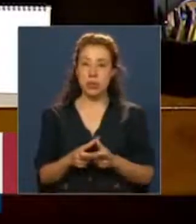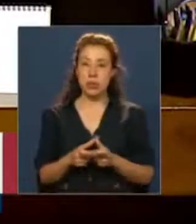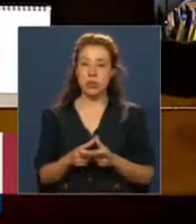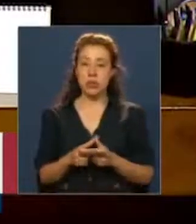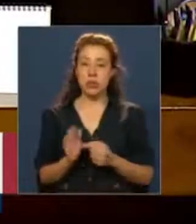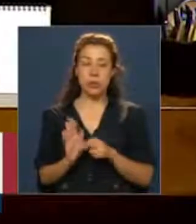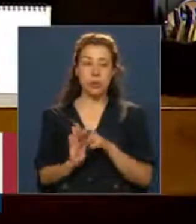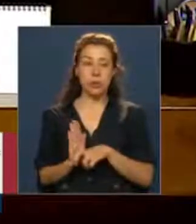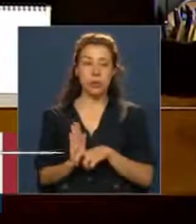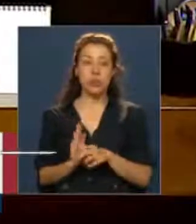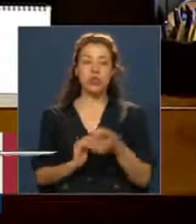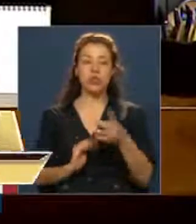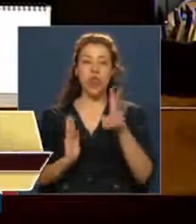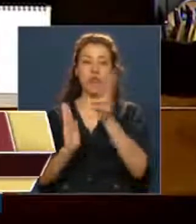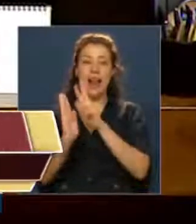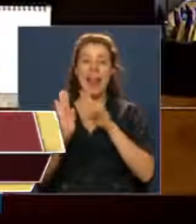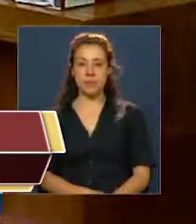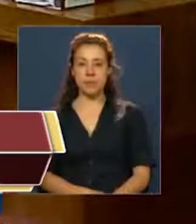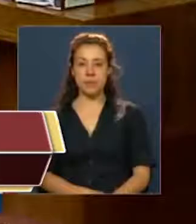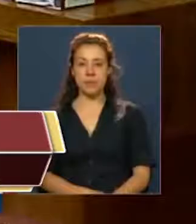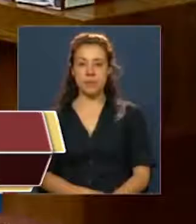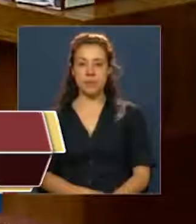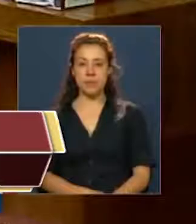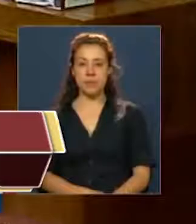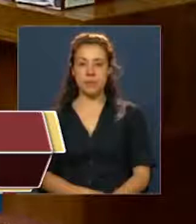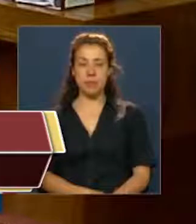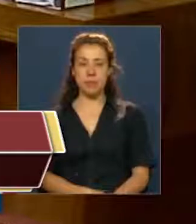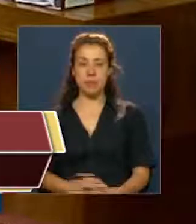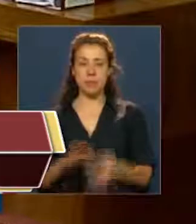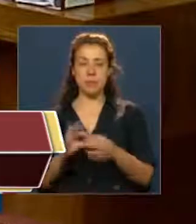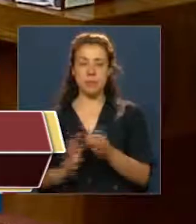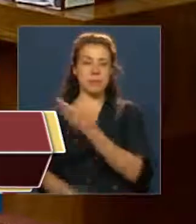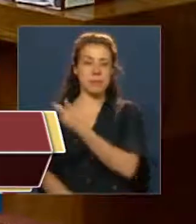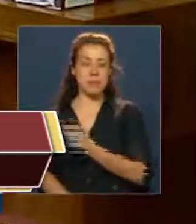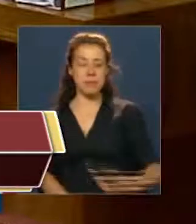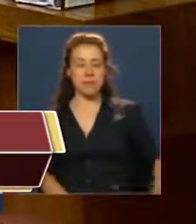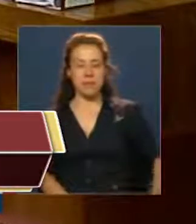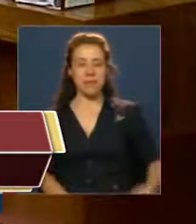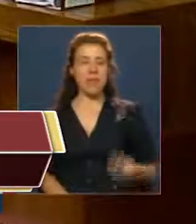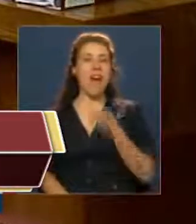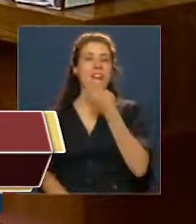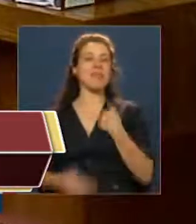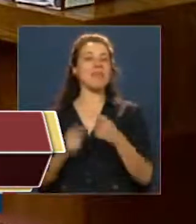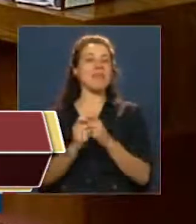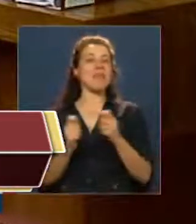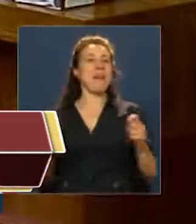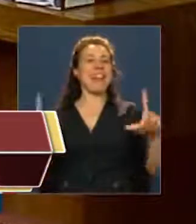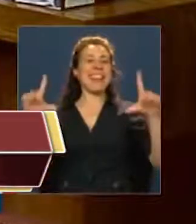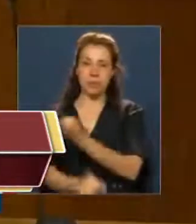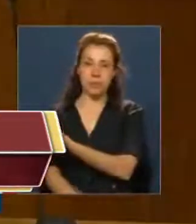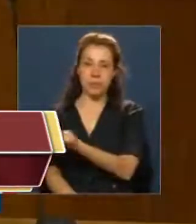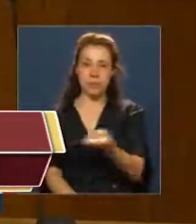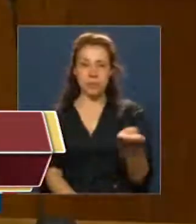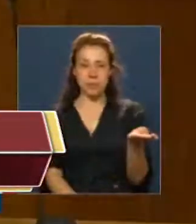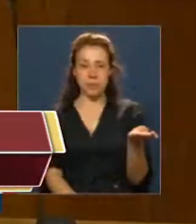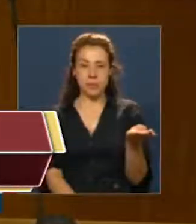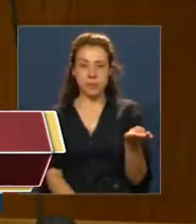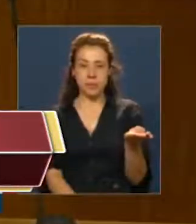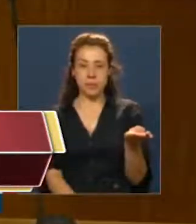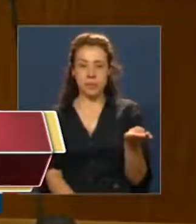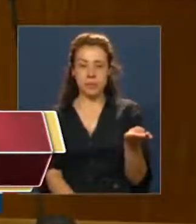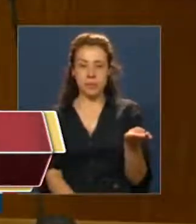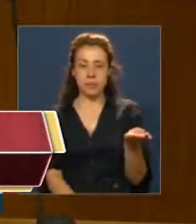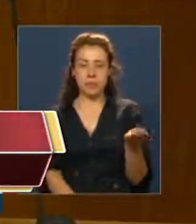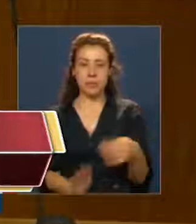extender de 90 a 270 días el periodo en el cual las empresas prestadoras de servicios básicos de agua, luz y gas no